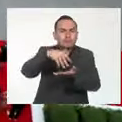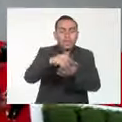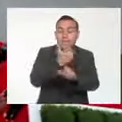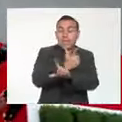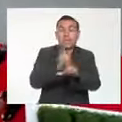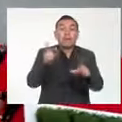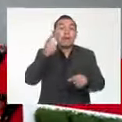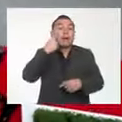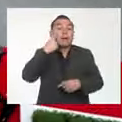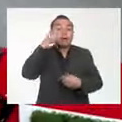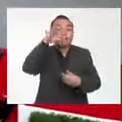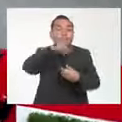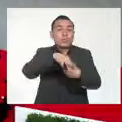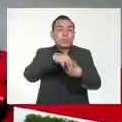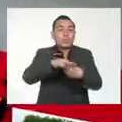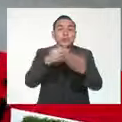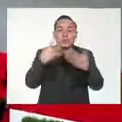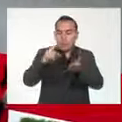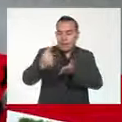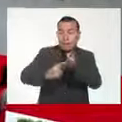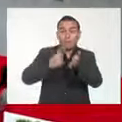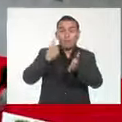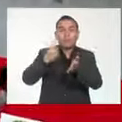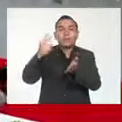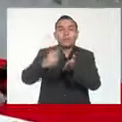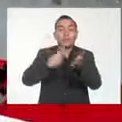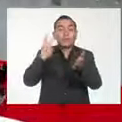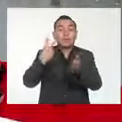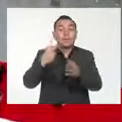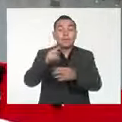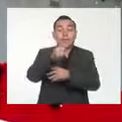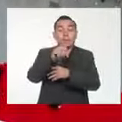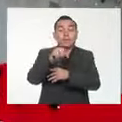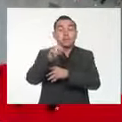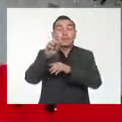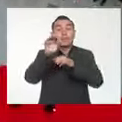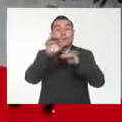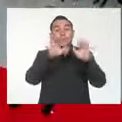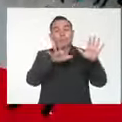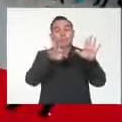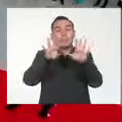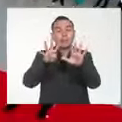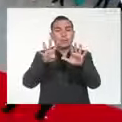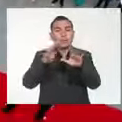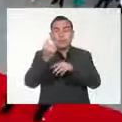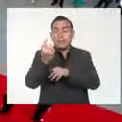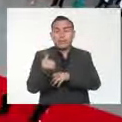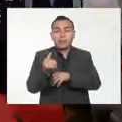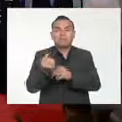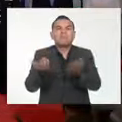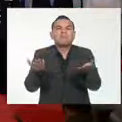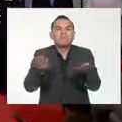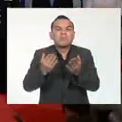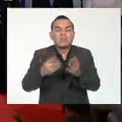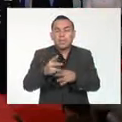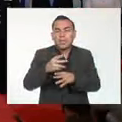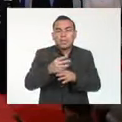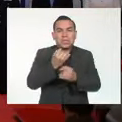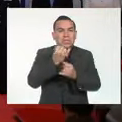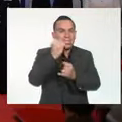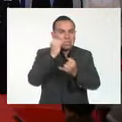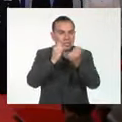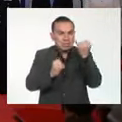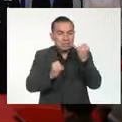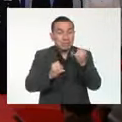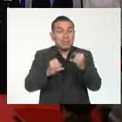urnas, y no una, sino dos veces. En el 2019, cuando la gente decidió destruir el bipartidismo para siempre,